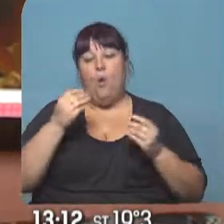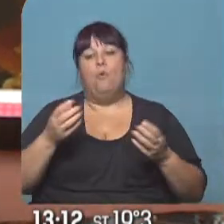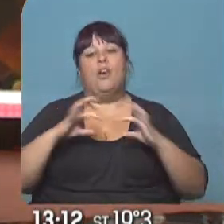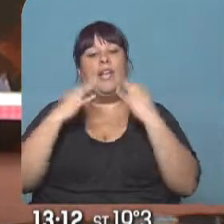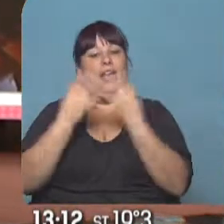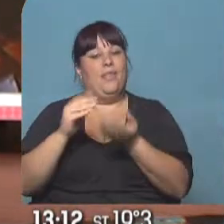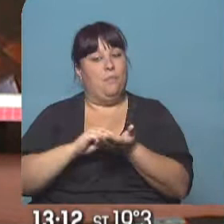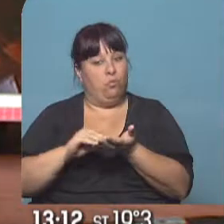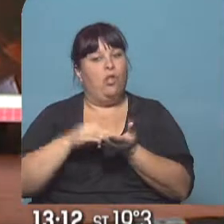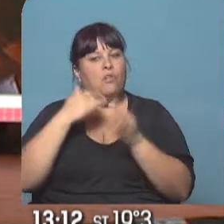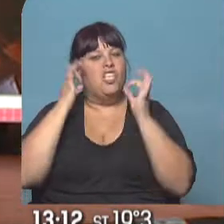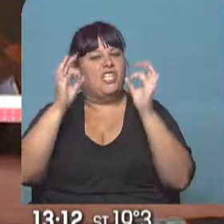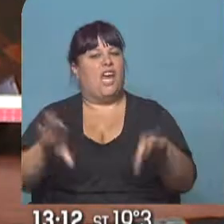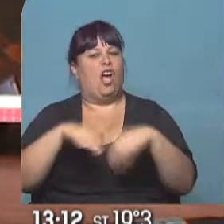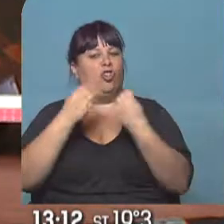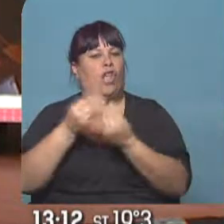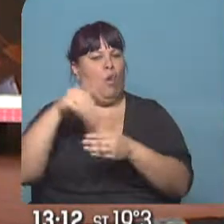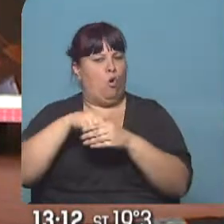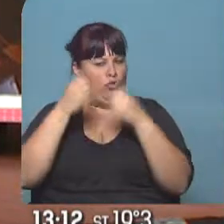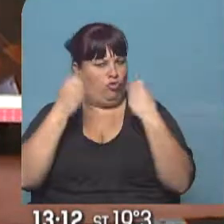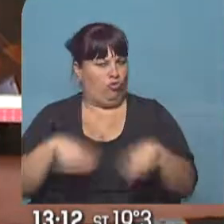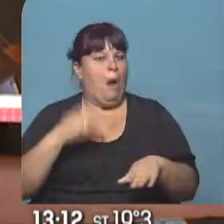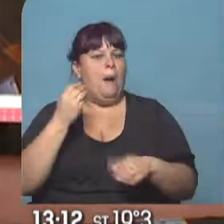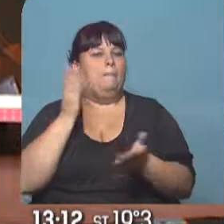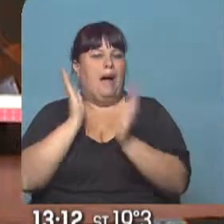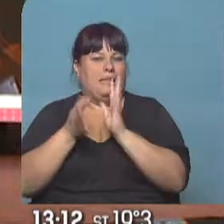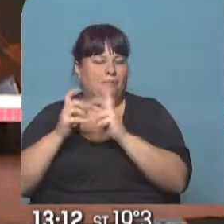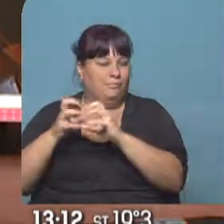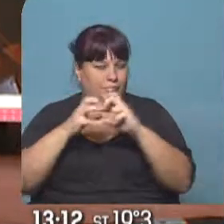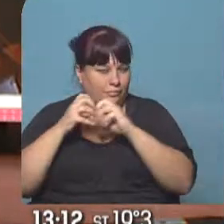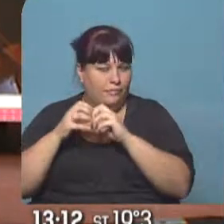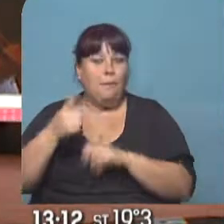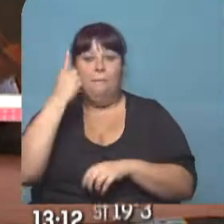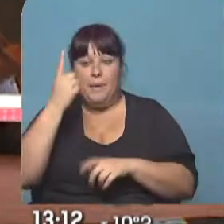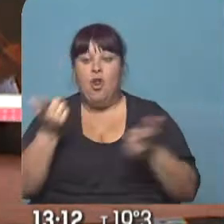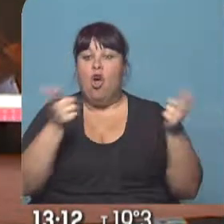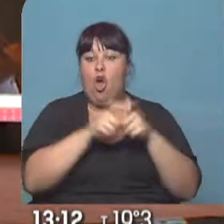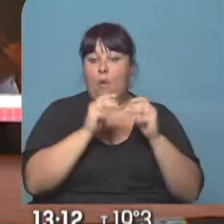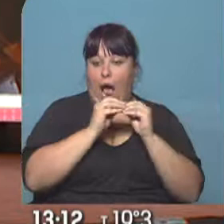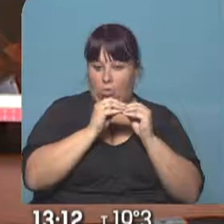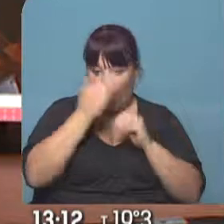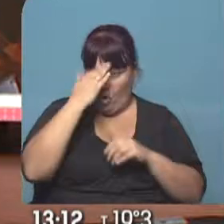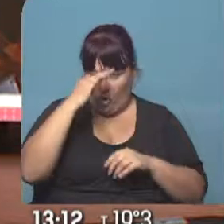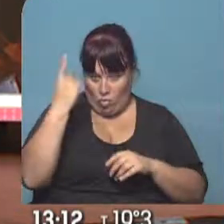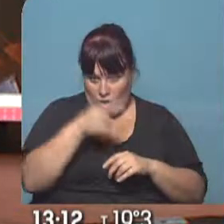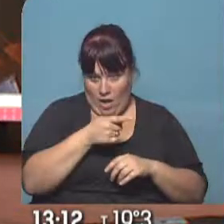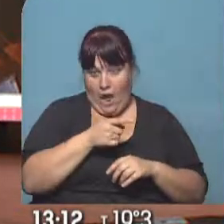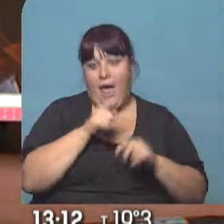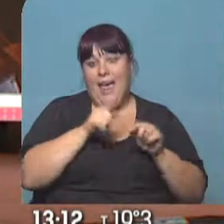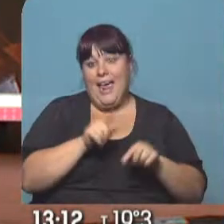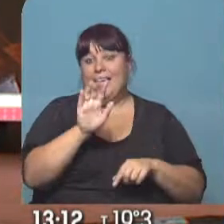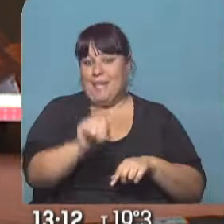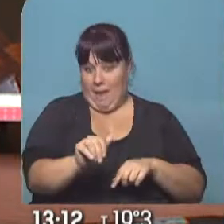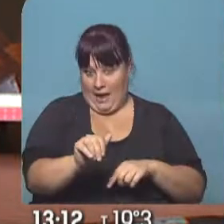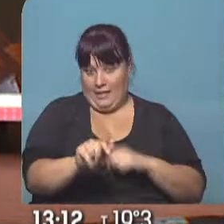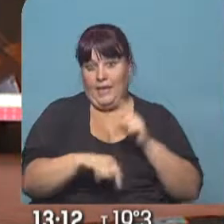Cámara de Diputados contaría con los votos suficientes para tratarlo primero en la Comisión de Asuntos Constitucionales, esto el